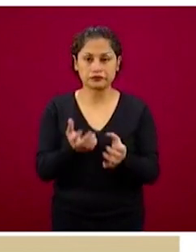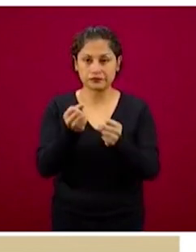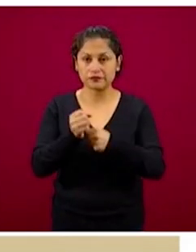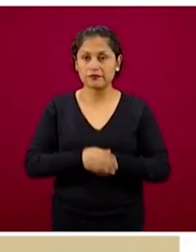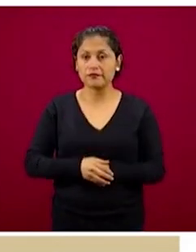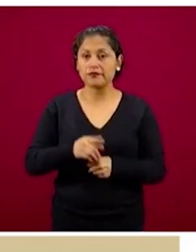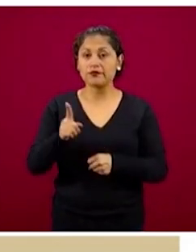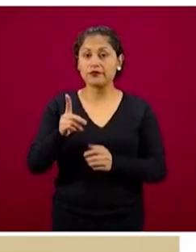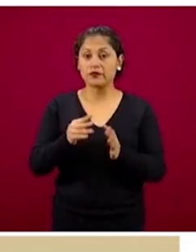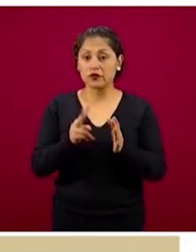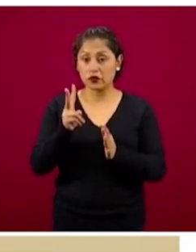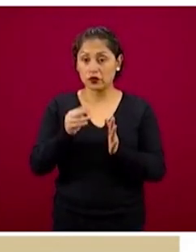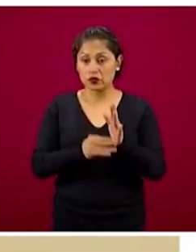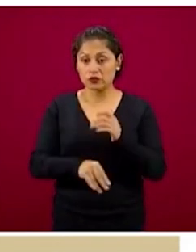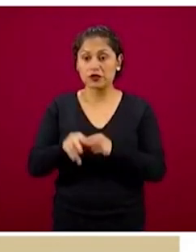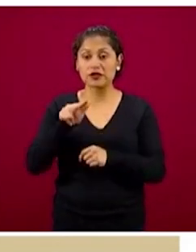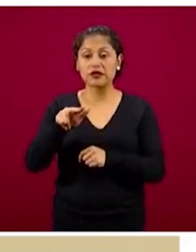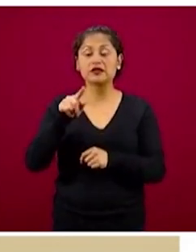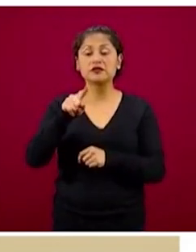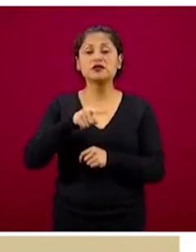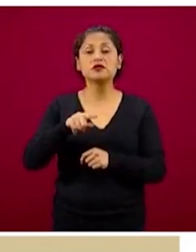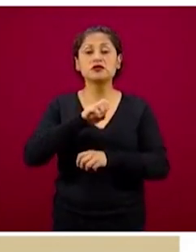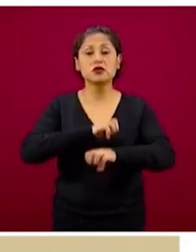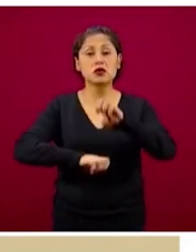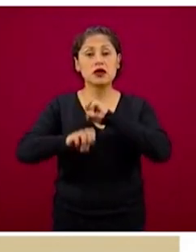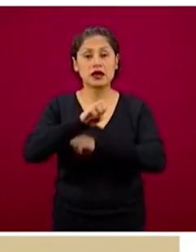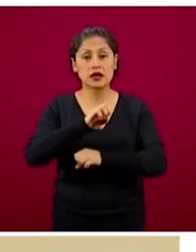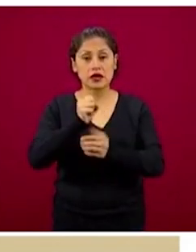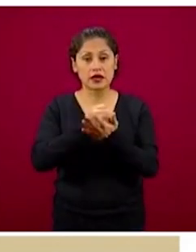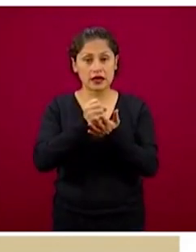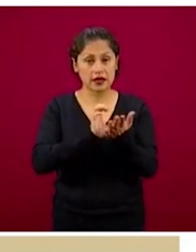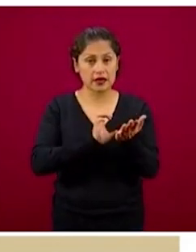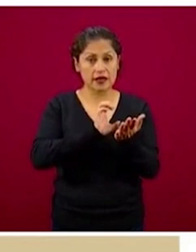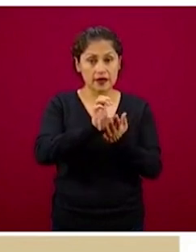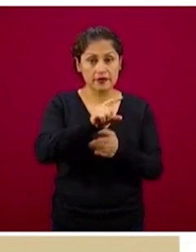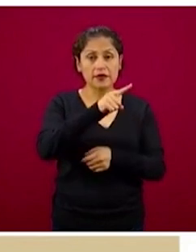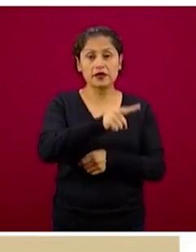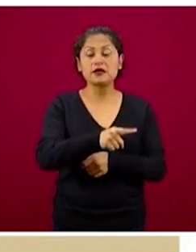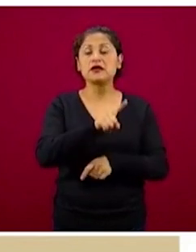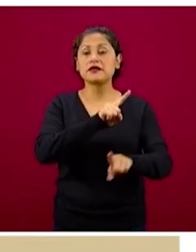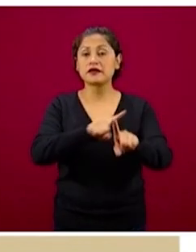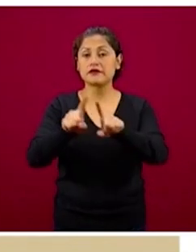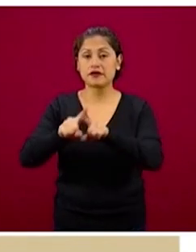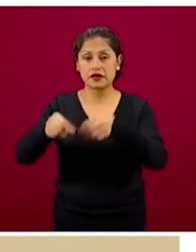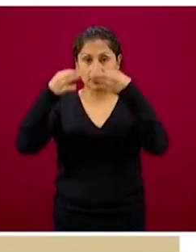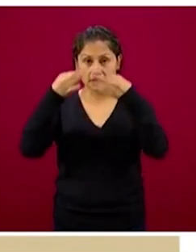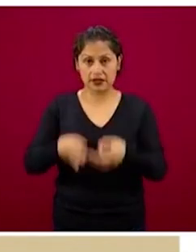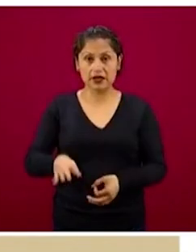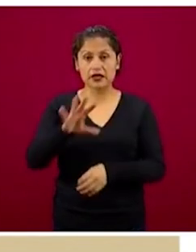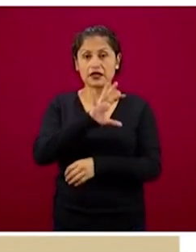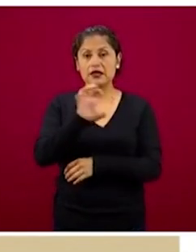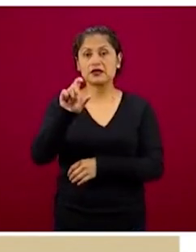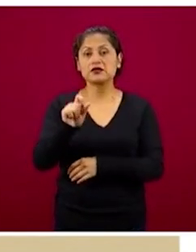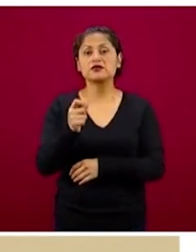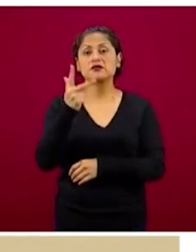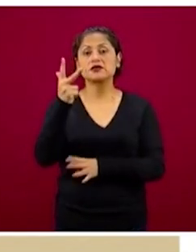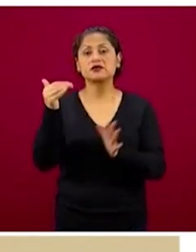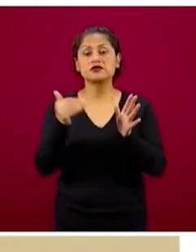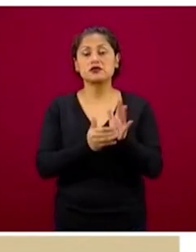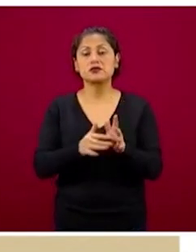para pequeñas y medianas empresas en méxico en el sector formal por 528 mil